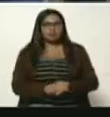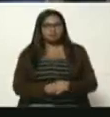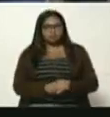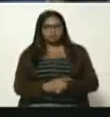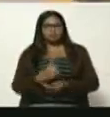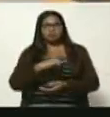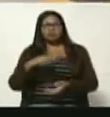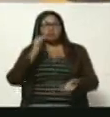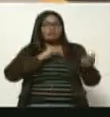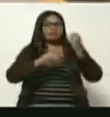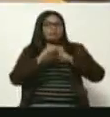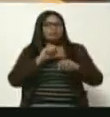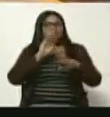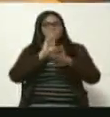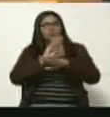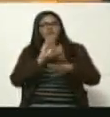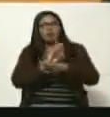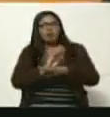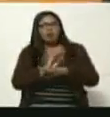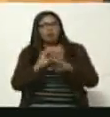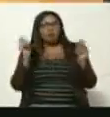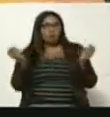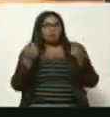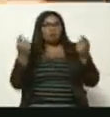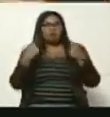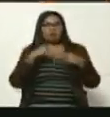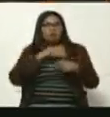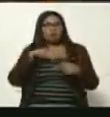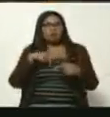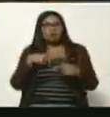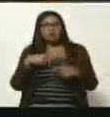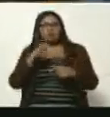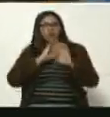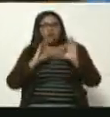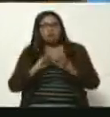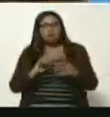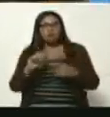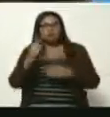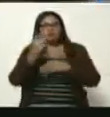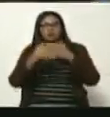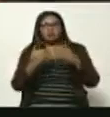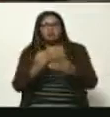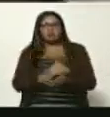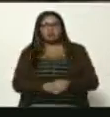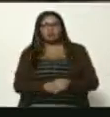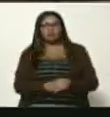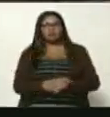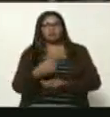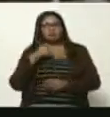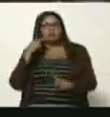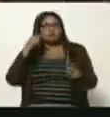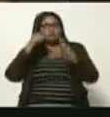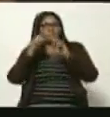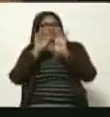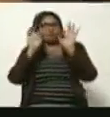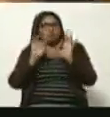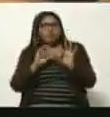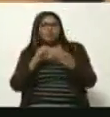defender, preservar y promover tanto nuestras posiciones de principio como nuestros métodos de